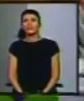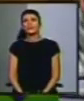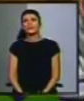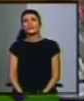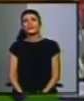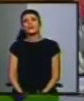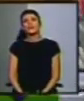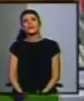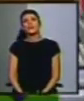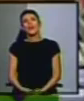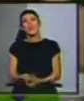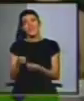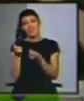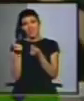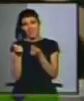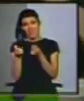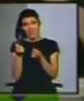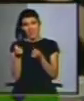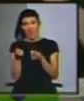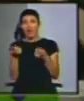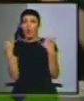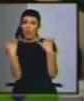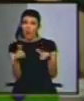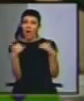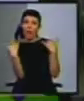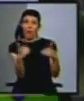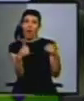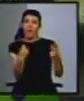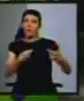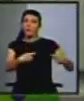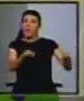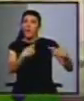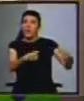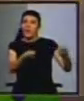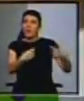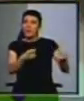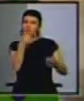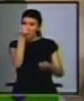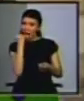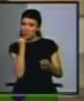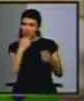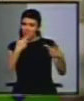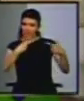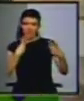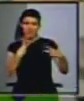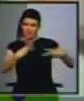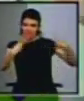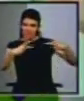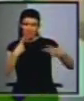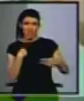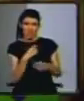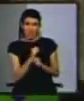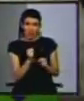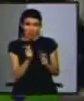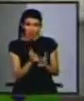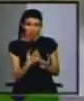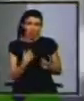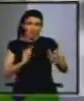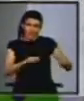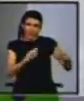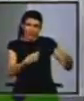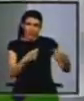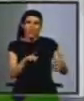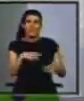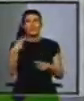Parte de esos dineros que Garriga jugaba y perdía sin control en el casino de Viña del Mar pertenecían a Francisco Lerner y